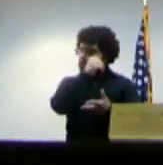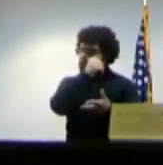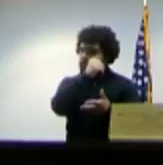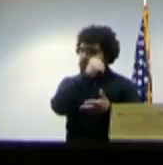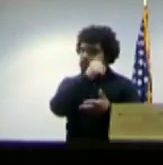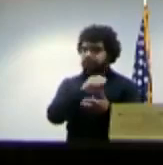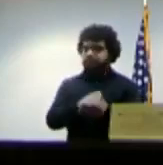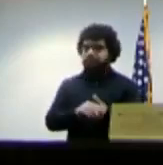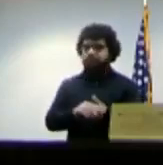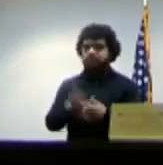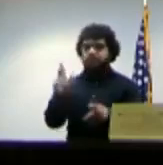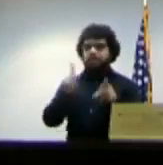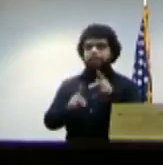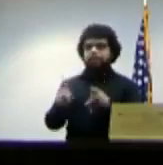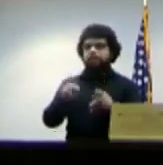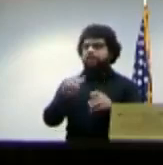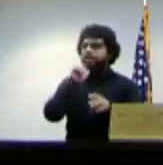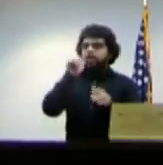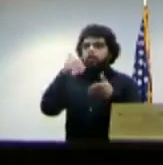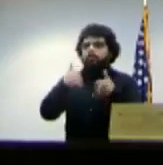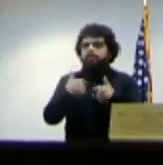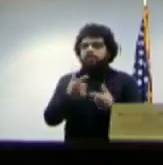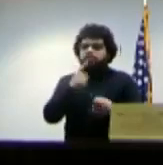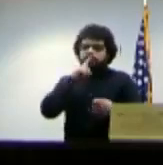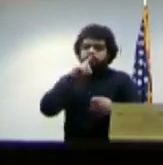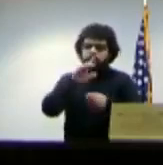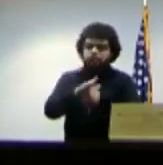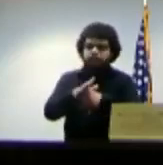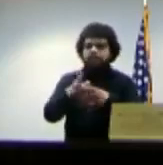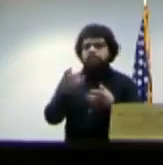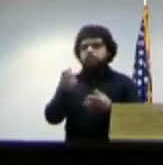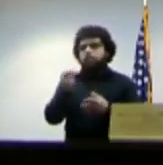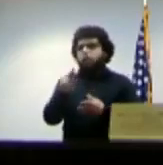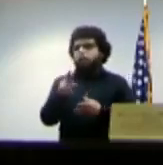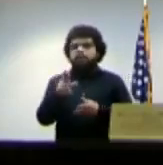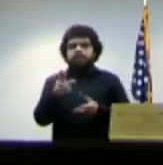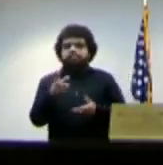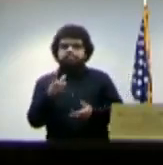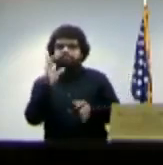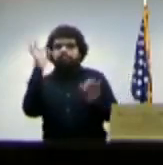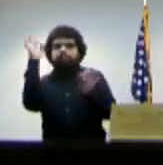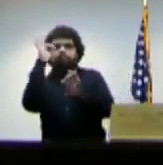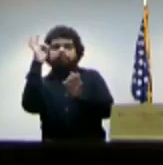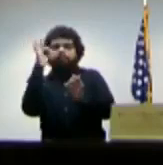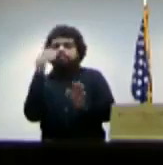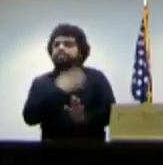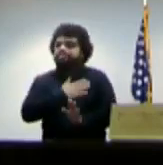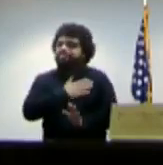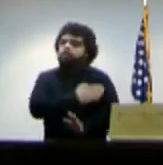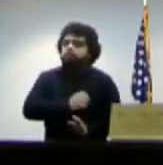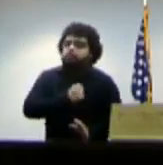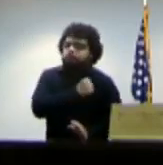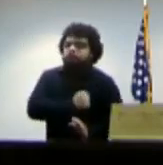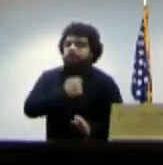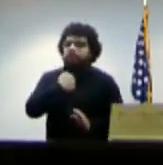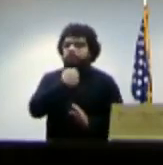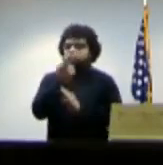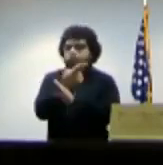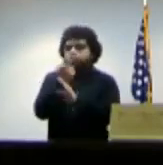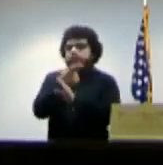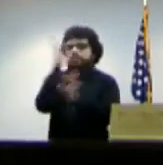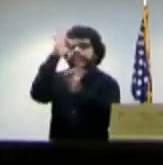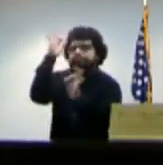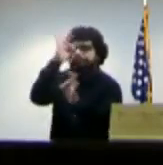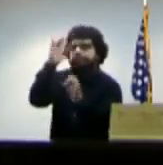que no tienen compromiso, son incompetentes. Perdone que use esa palabra, ¿verdad?